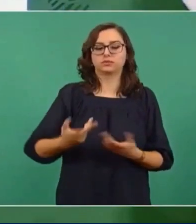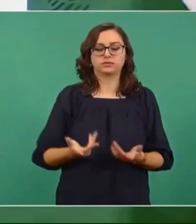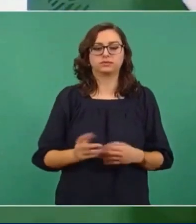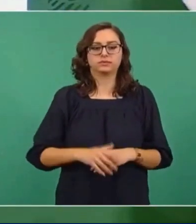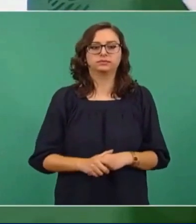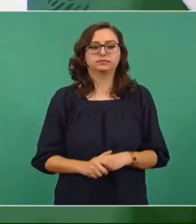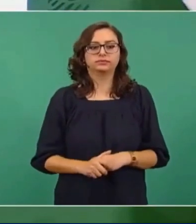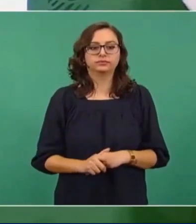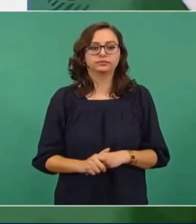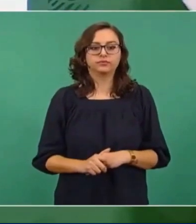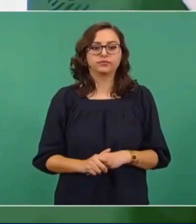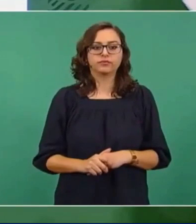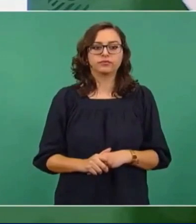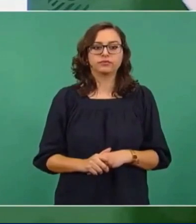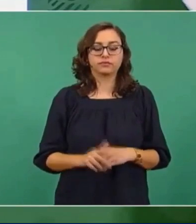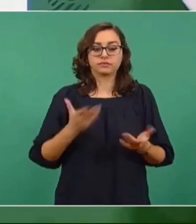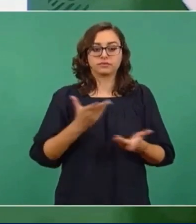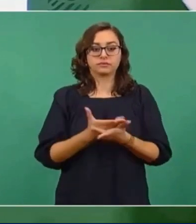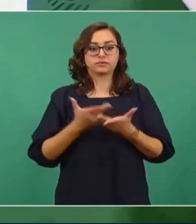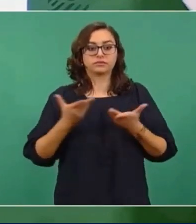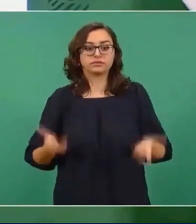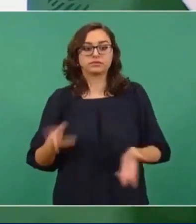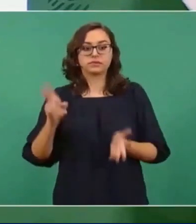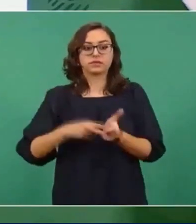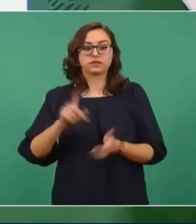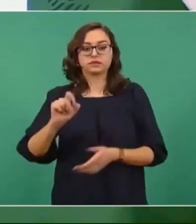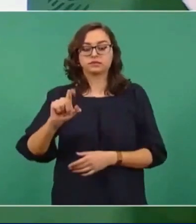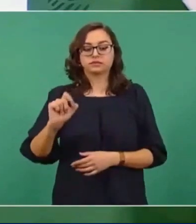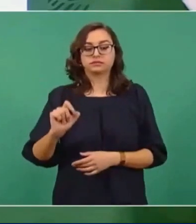De 20 a